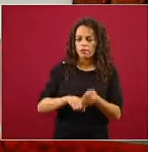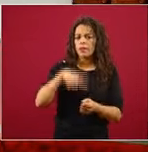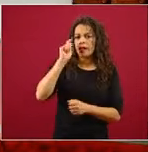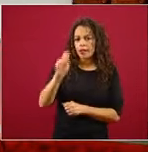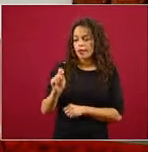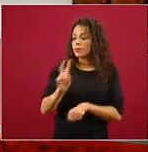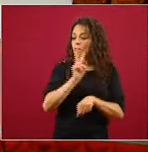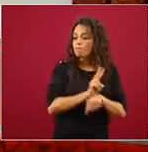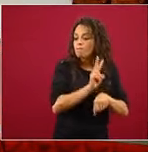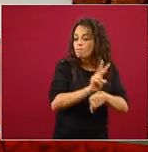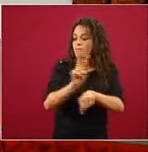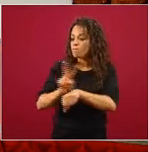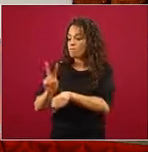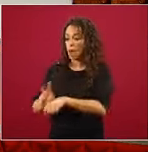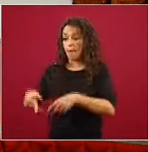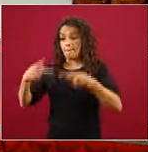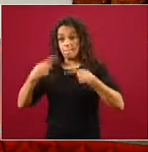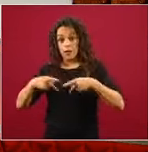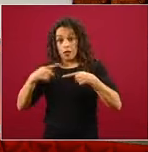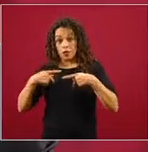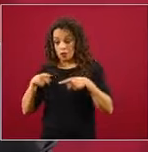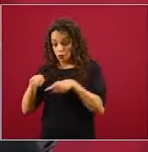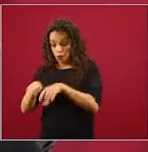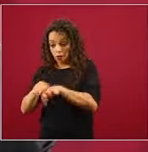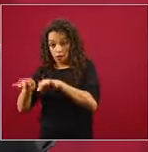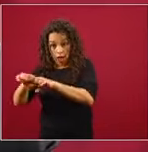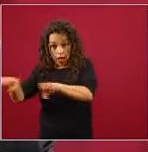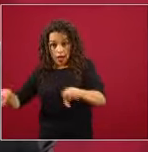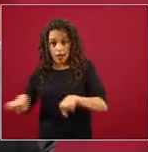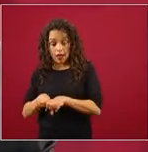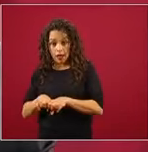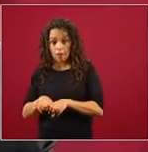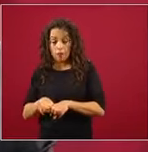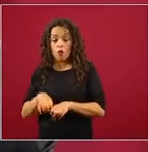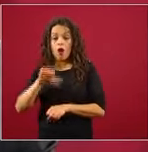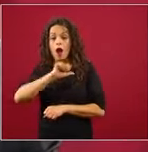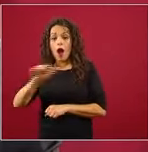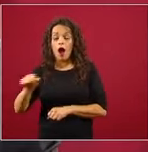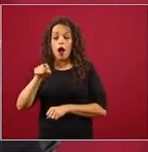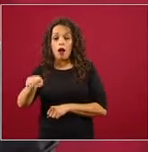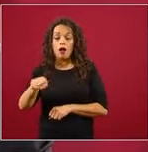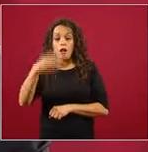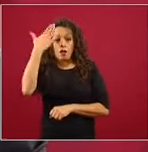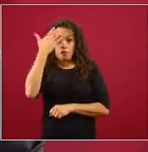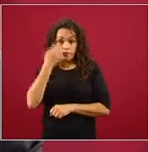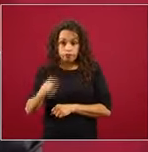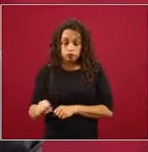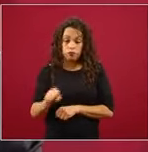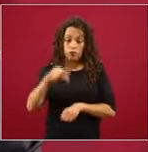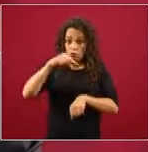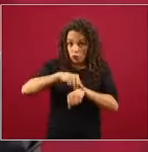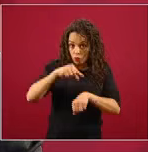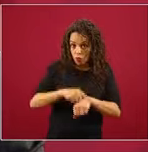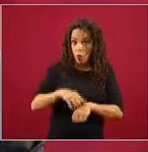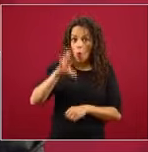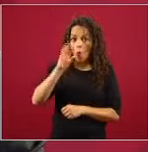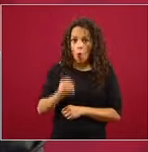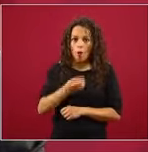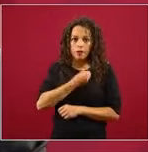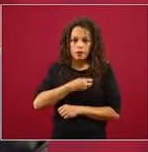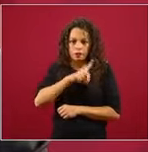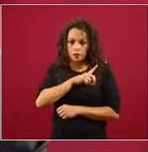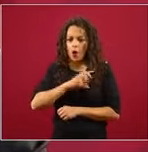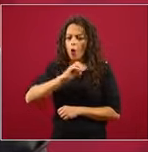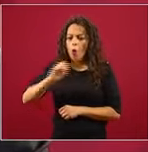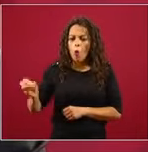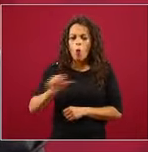pueden incluir personal de salud y personal que no es de salud, sino de otro tipo de dependencias y